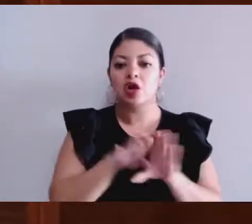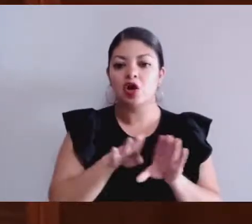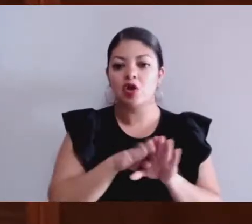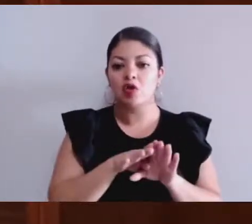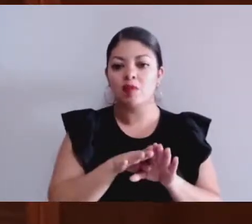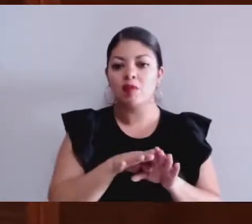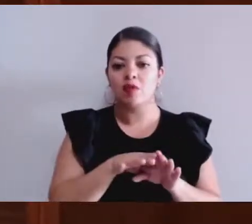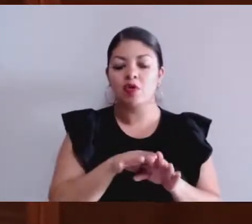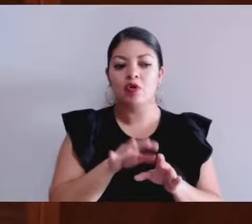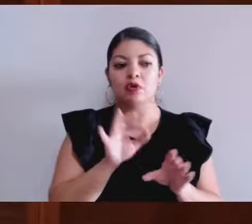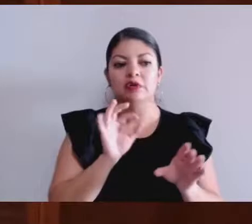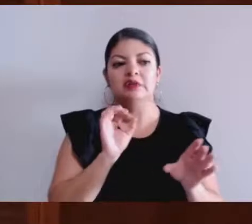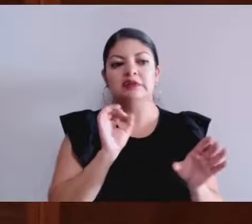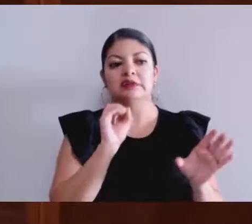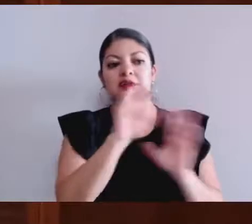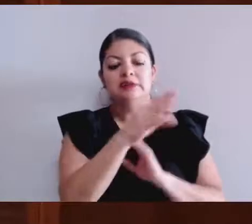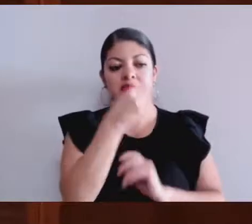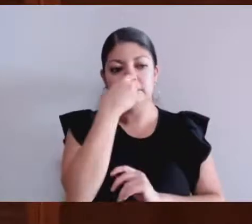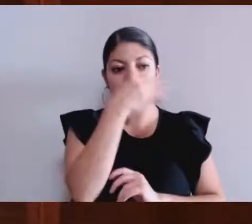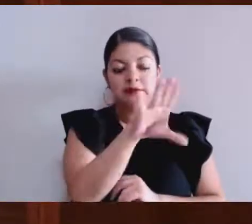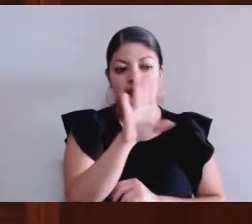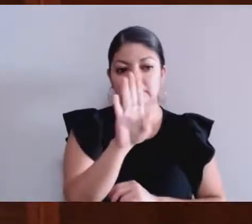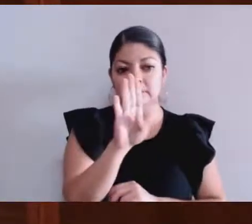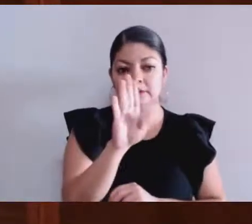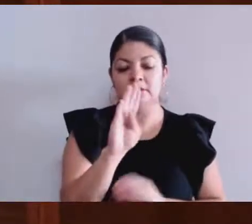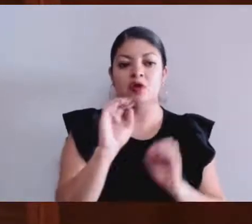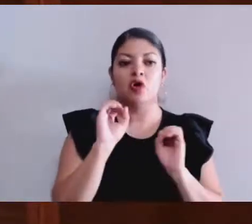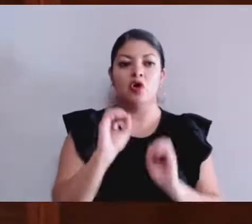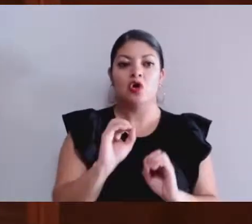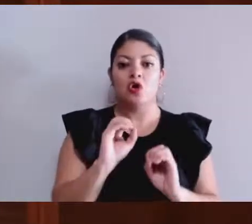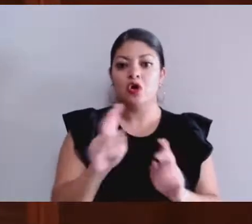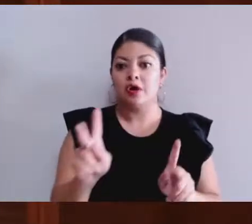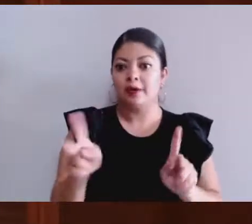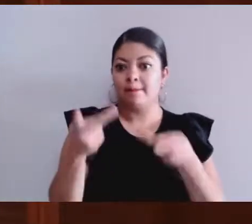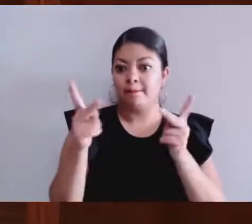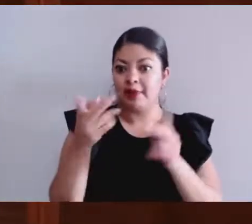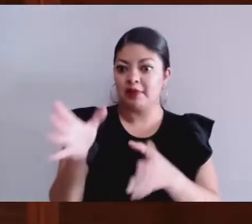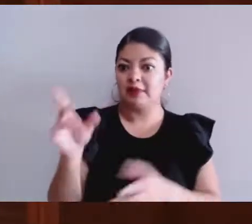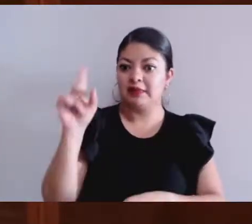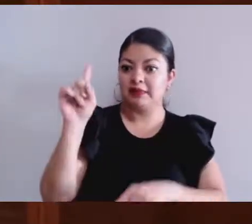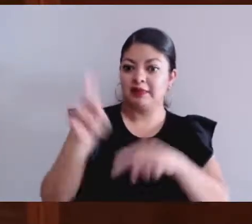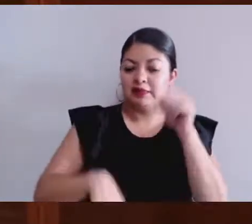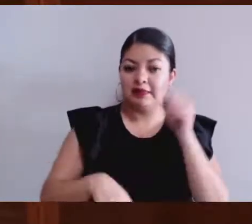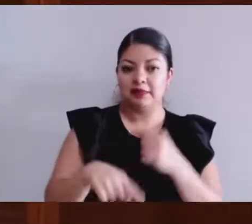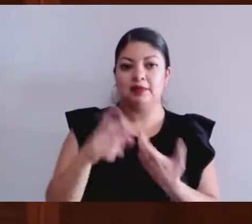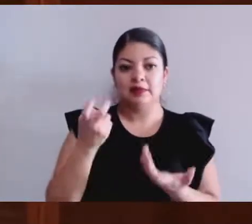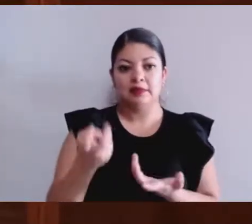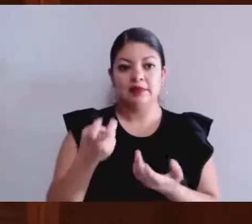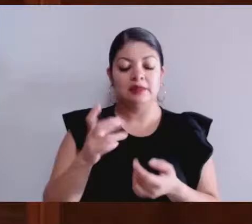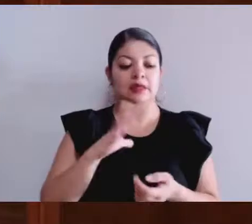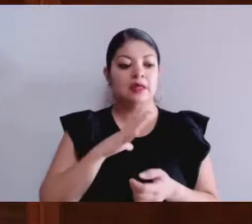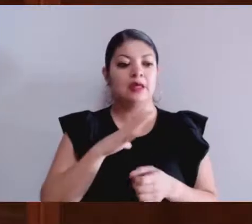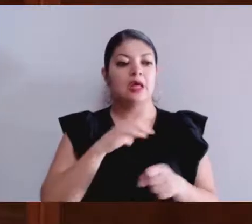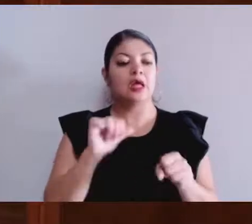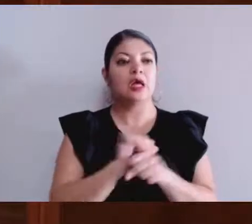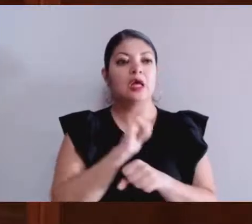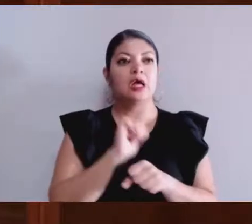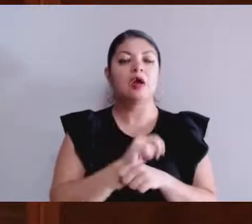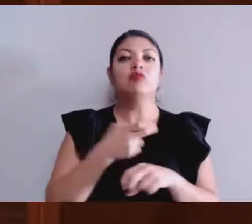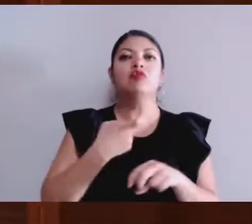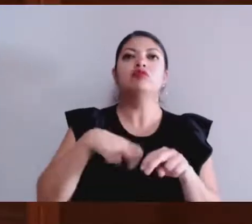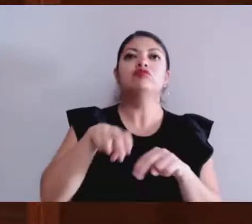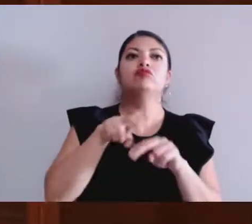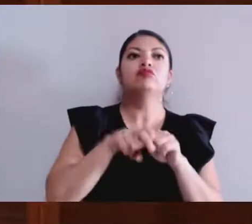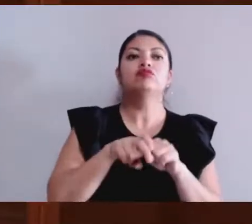encontrarles o sembrarles cannabis, de retenerles su mercancía, a los vendedores ambulantes que van a bordo del transporte